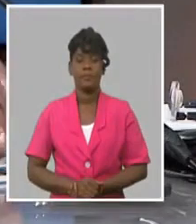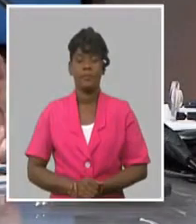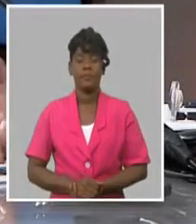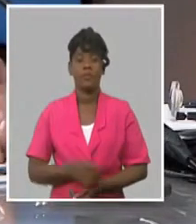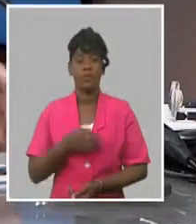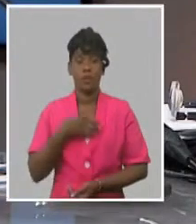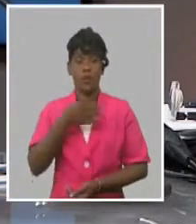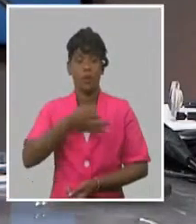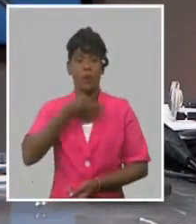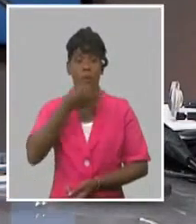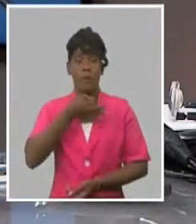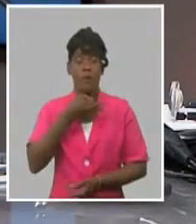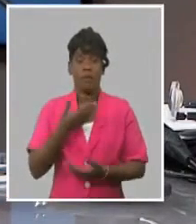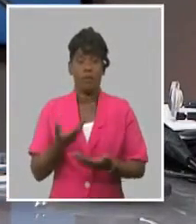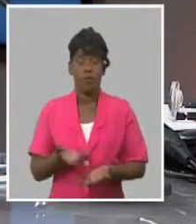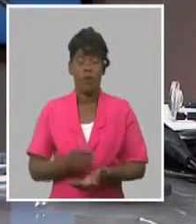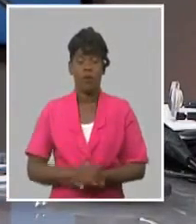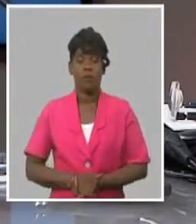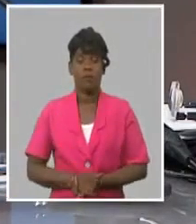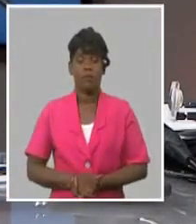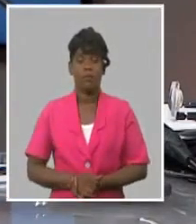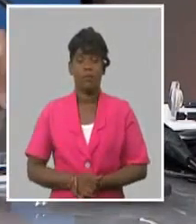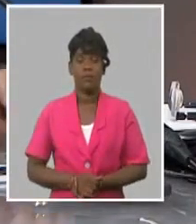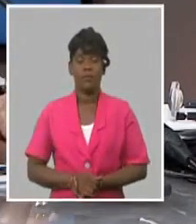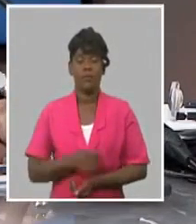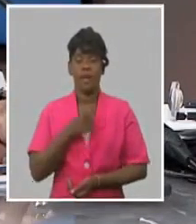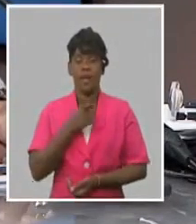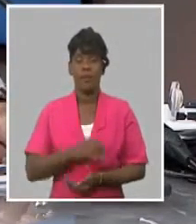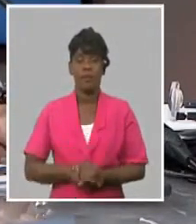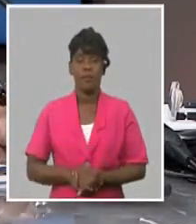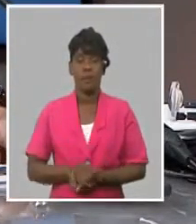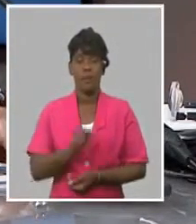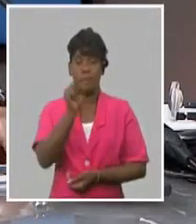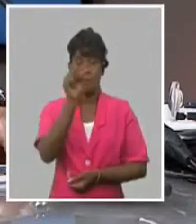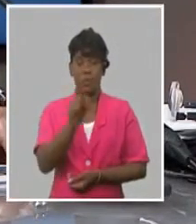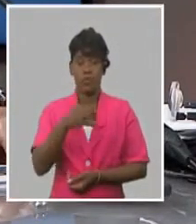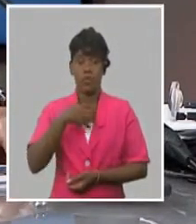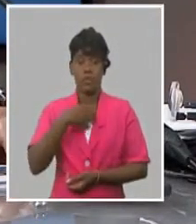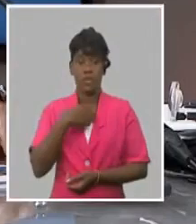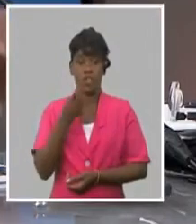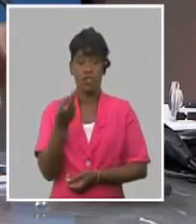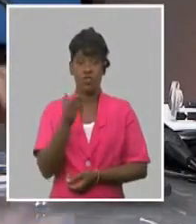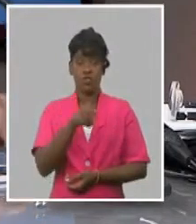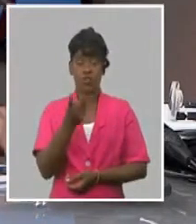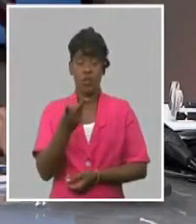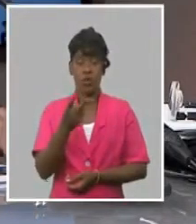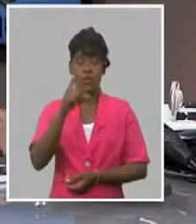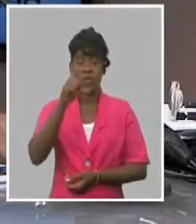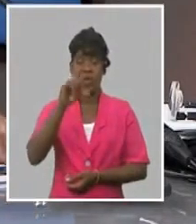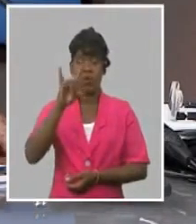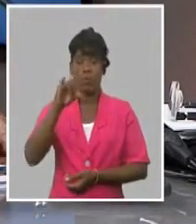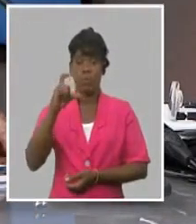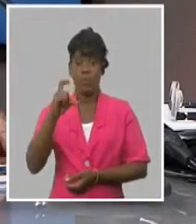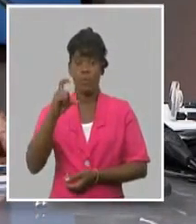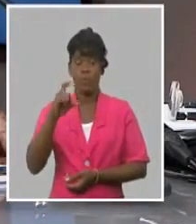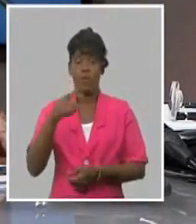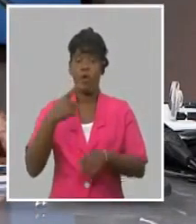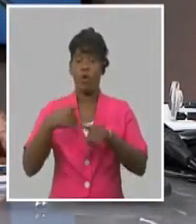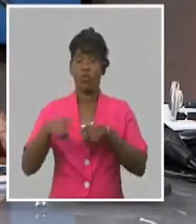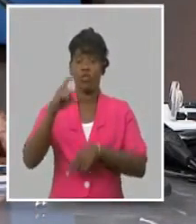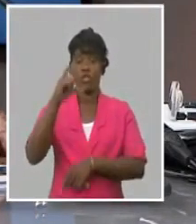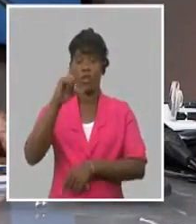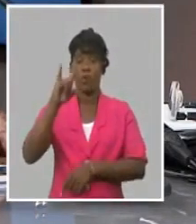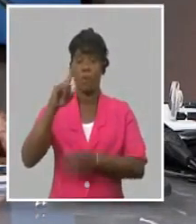Solo voy a adelantar lo siguiente. Tú tienes CUP y CUC. Y tú tienes uno por uno y uno por